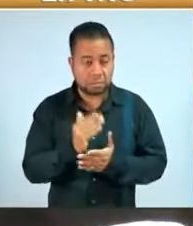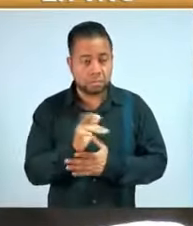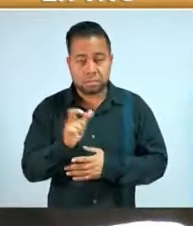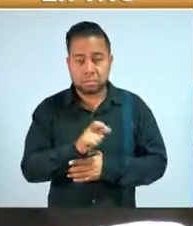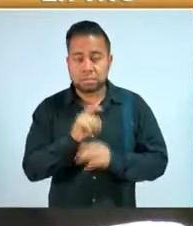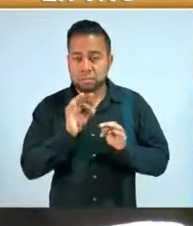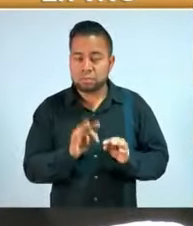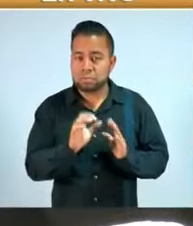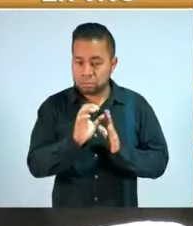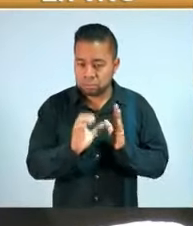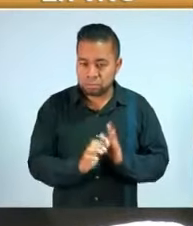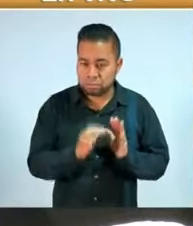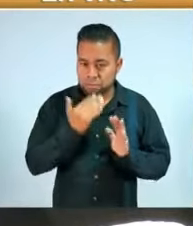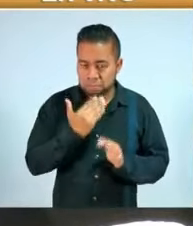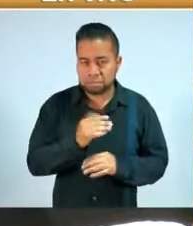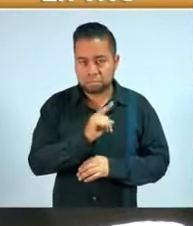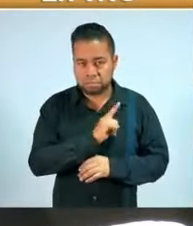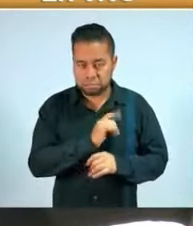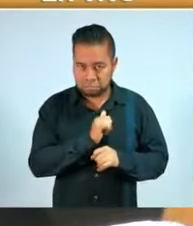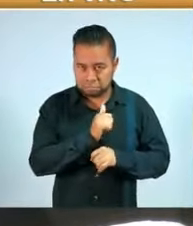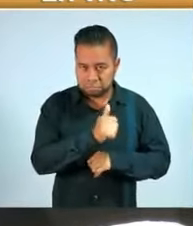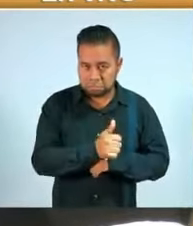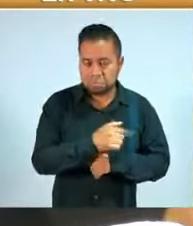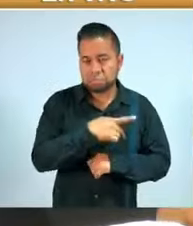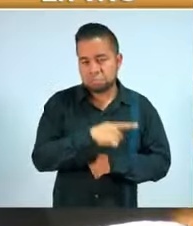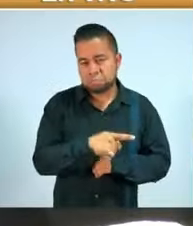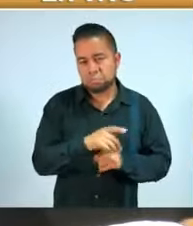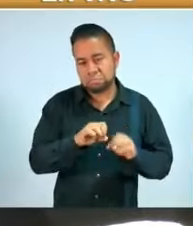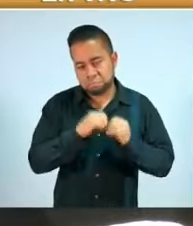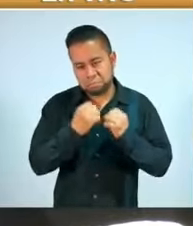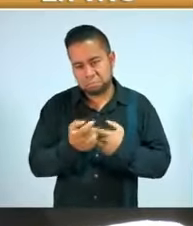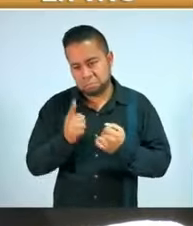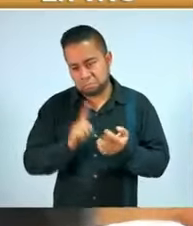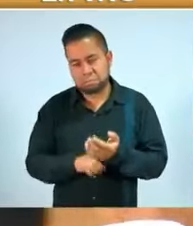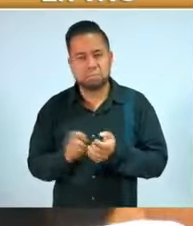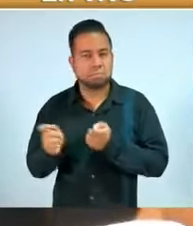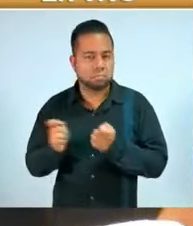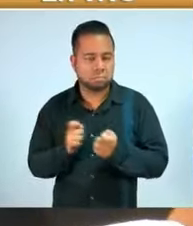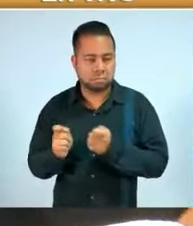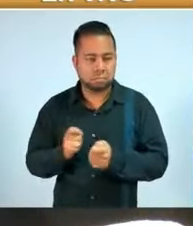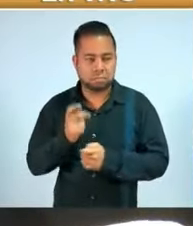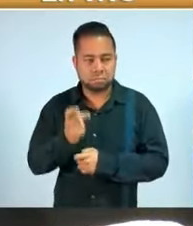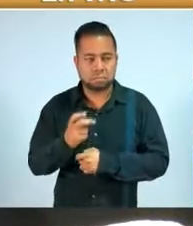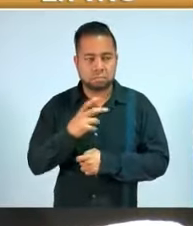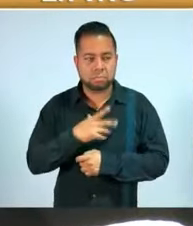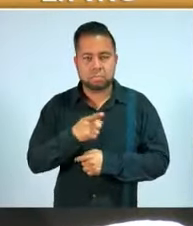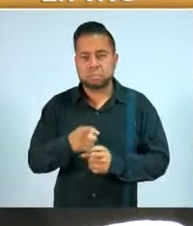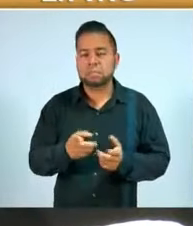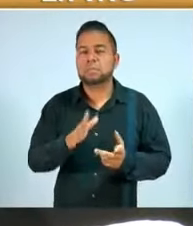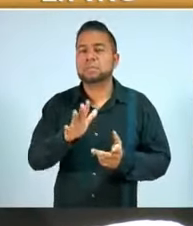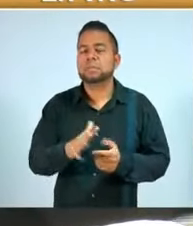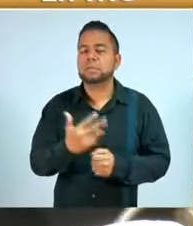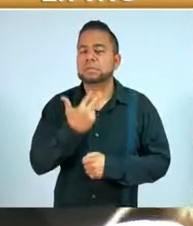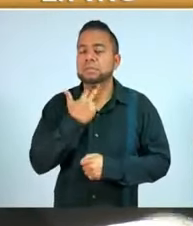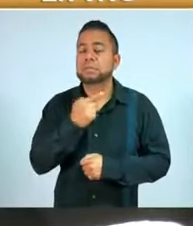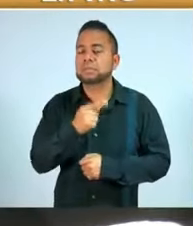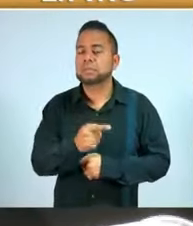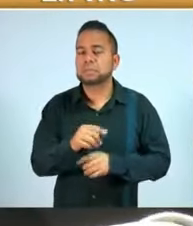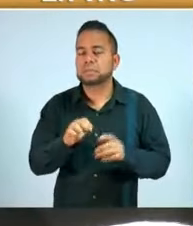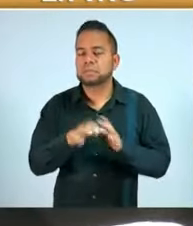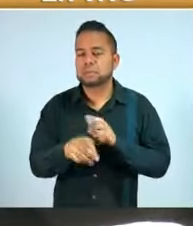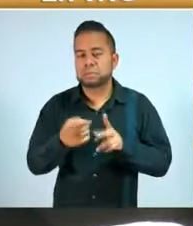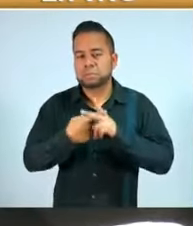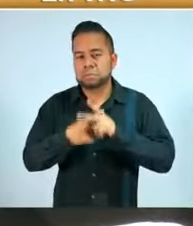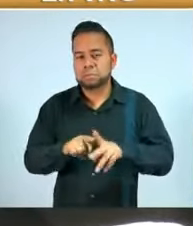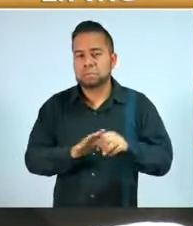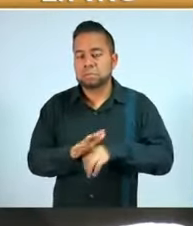órganos constitucionalmente autónomos, tienen sus propios órganos internos de control, y es ahí donde está el extravío. Si hay un origen de